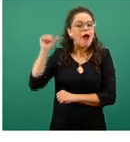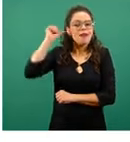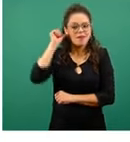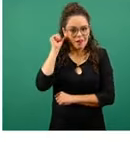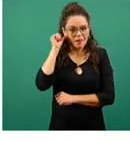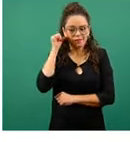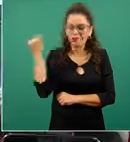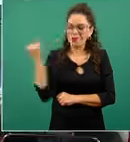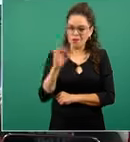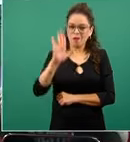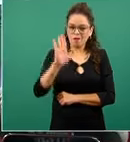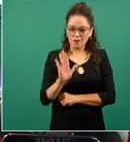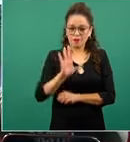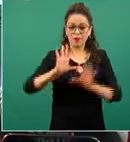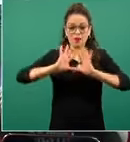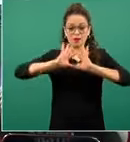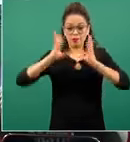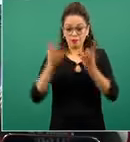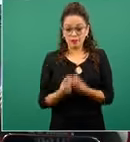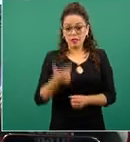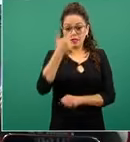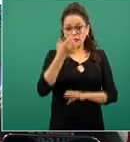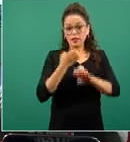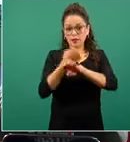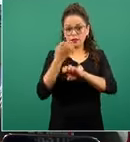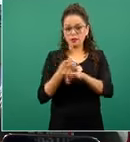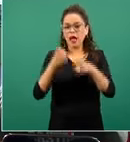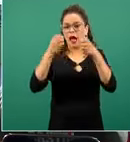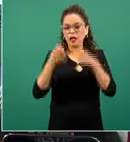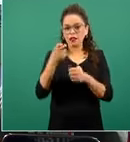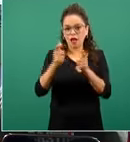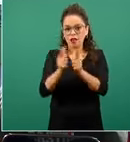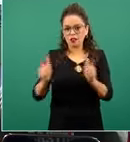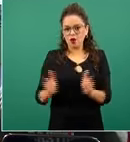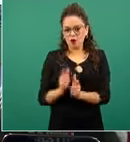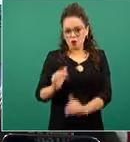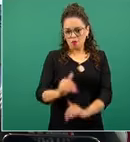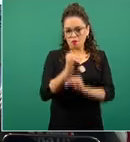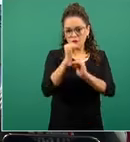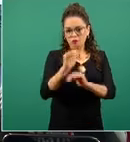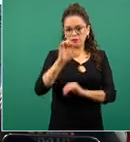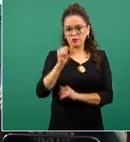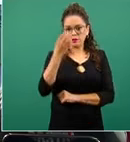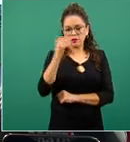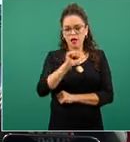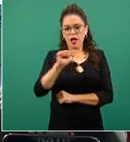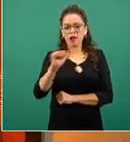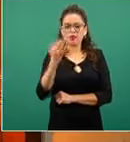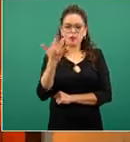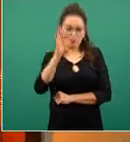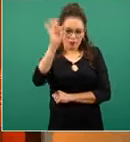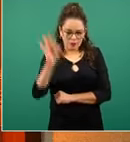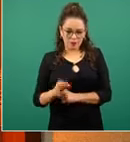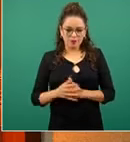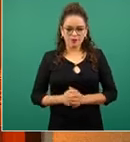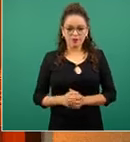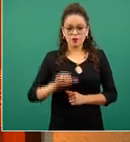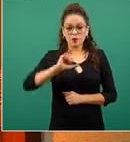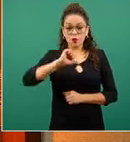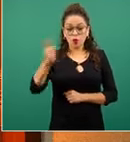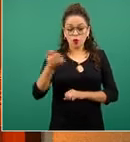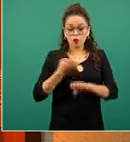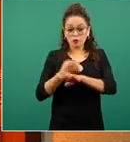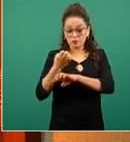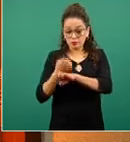total son 7 entidades las que están en este rango. Y la mayoría, que son 22 entidades federativas, pues bueno, tienen menos